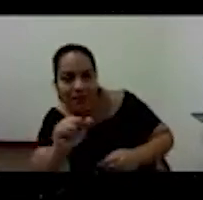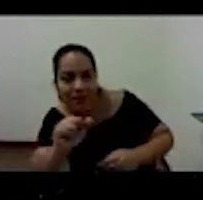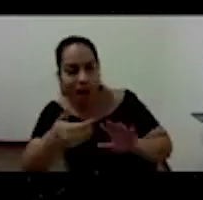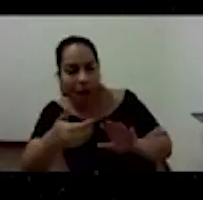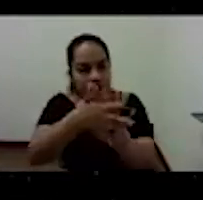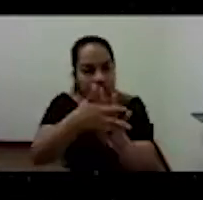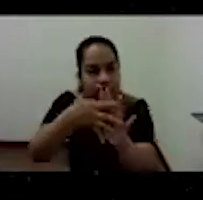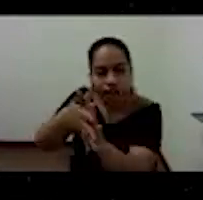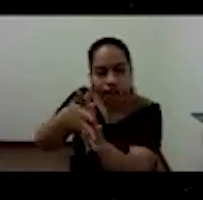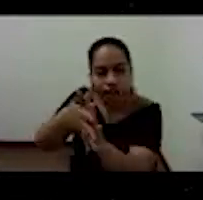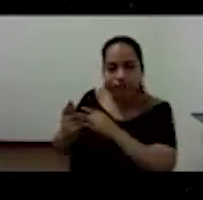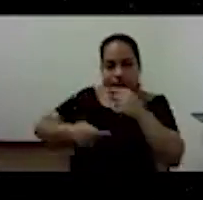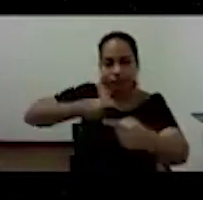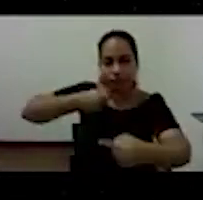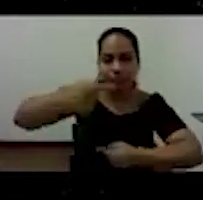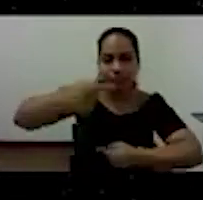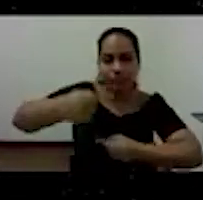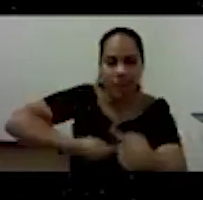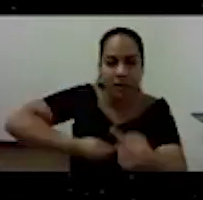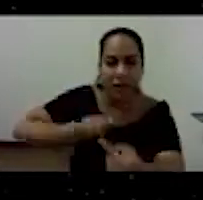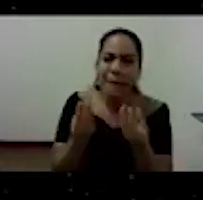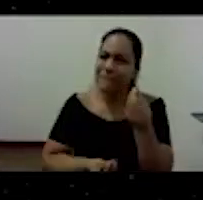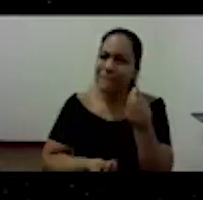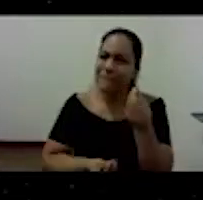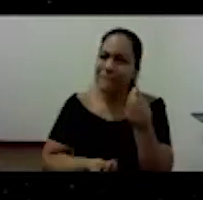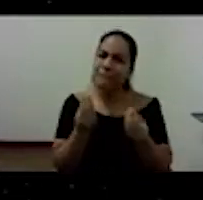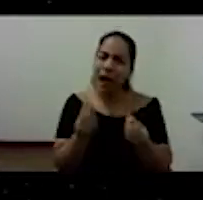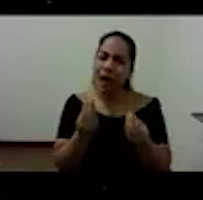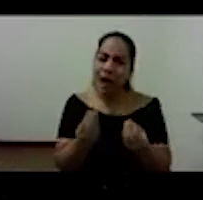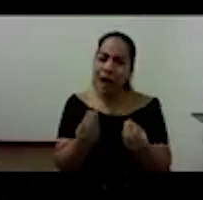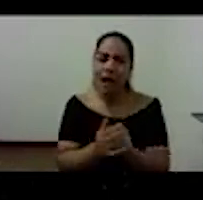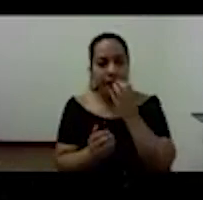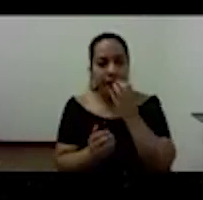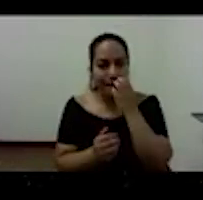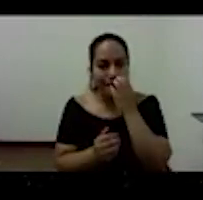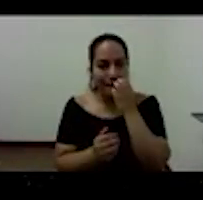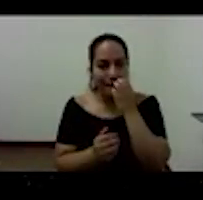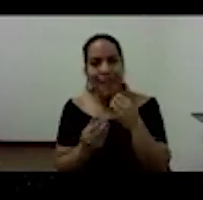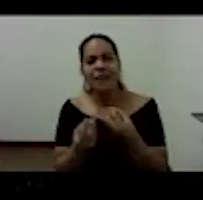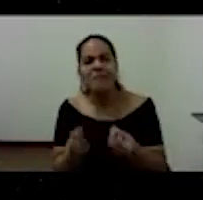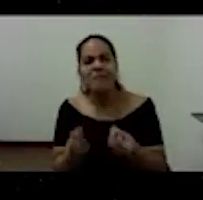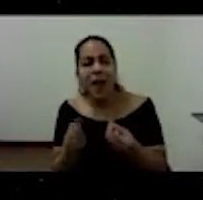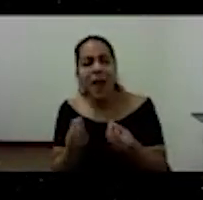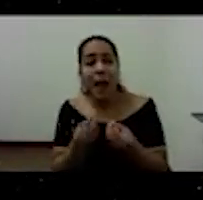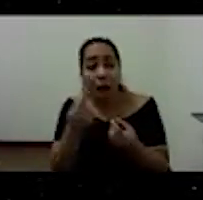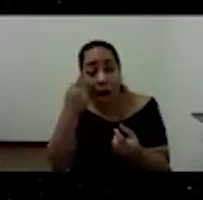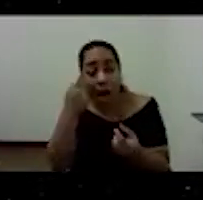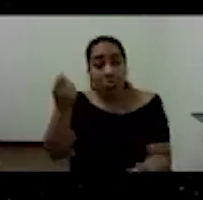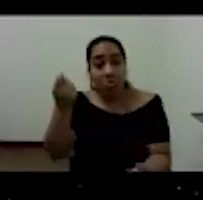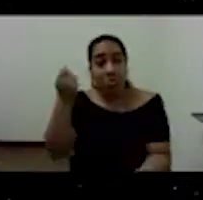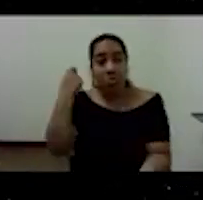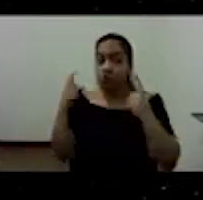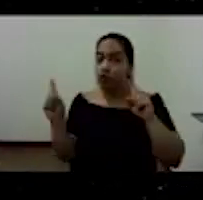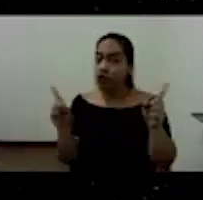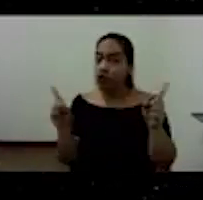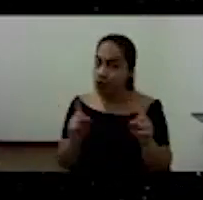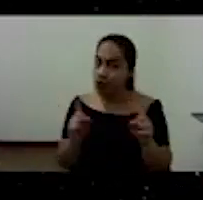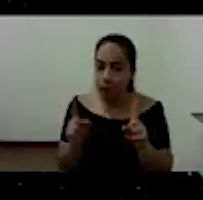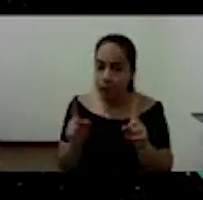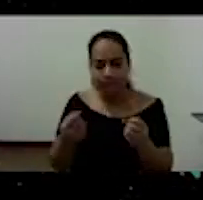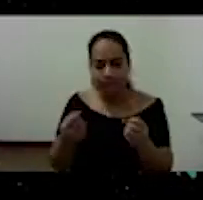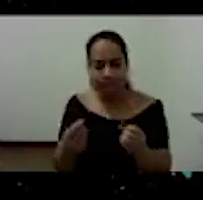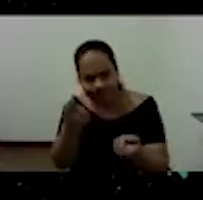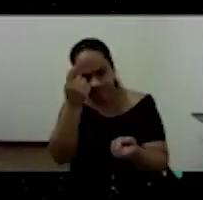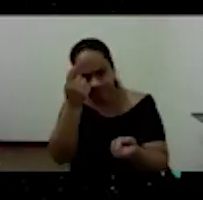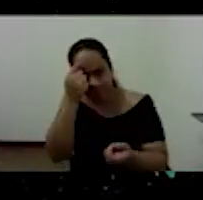lo hacen para, digamos que, evitar el olvido y evitar que se pierdan